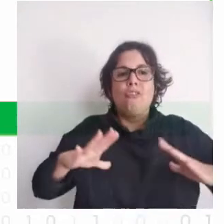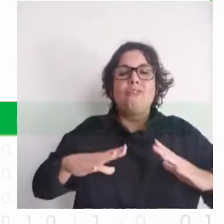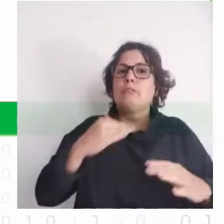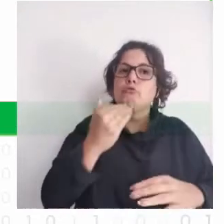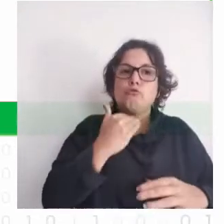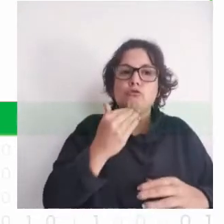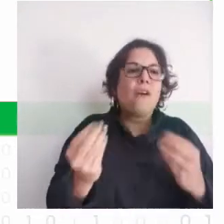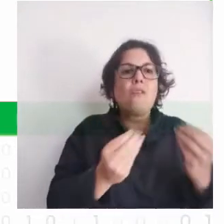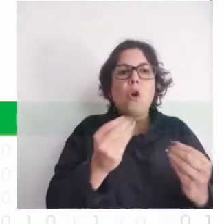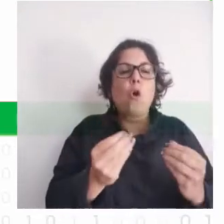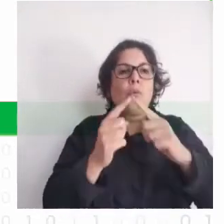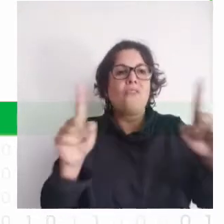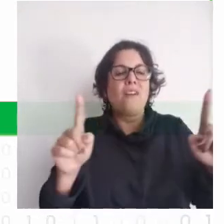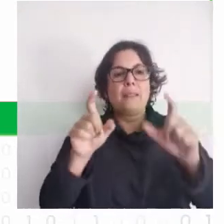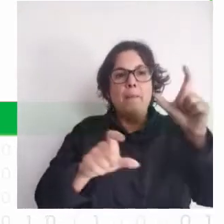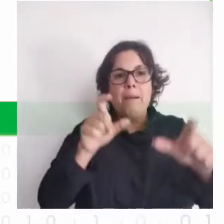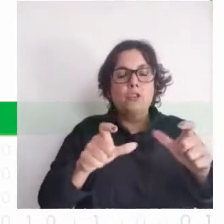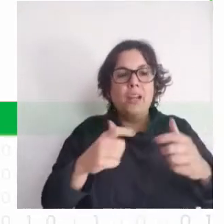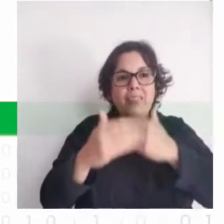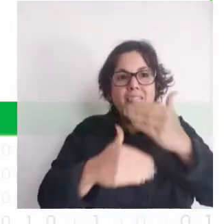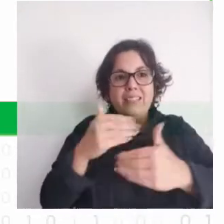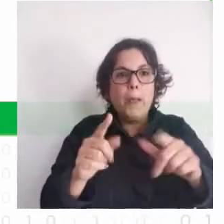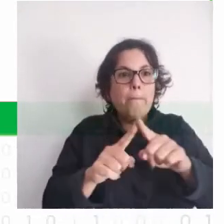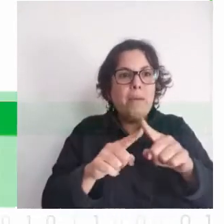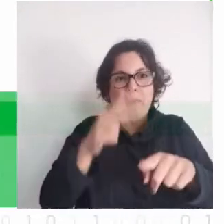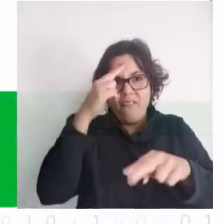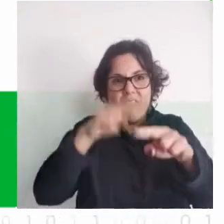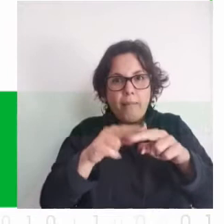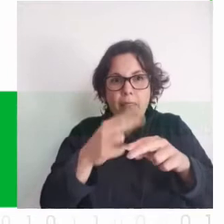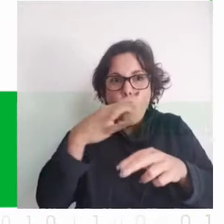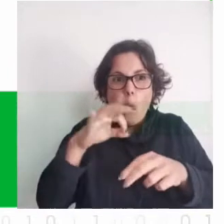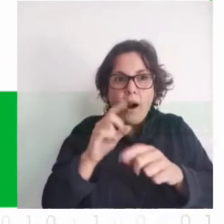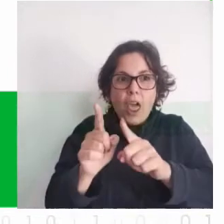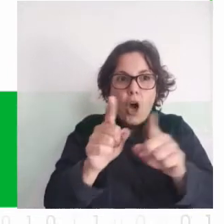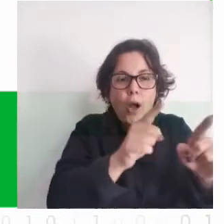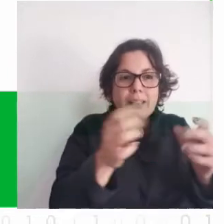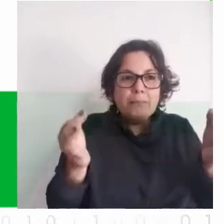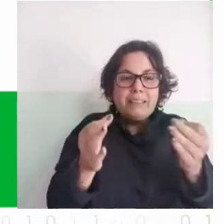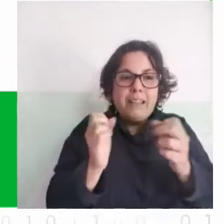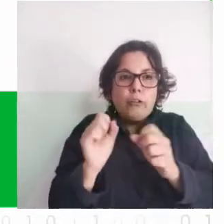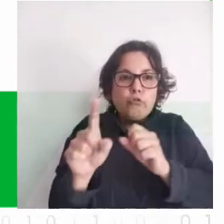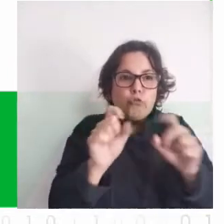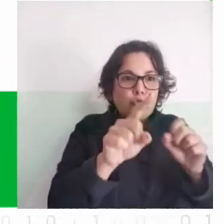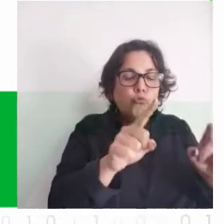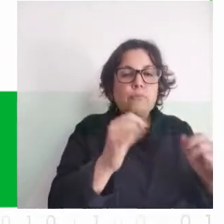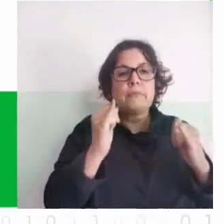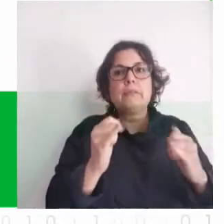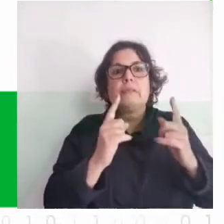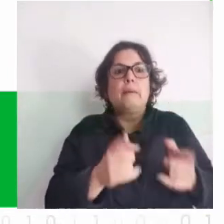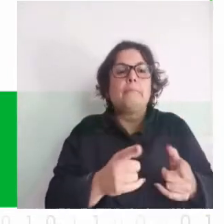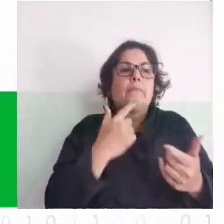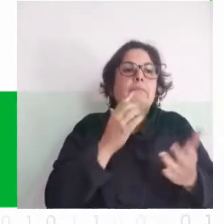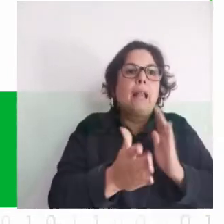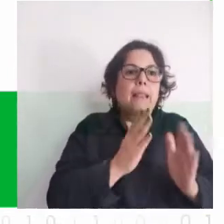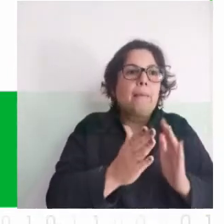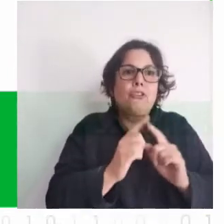cómo distintas personas desarrollan la misma enfermedad de manera única y responden también al tratamiento de